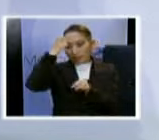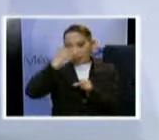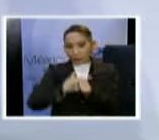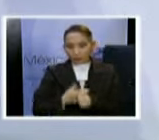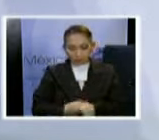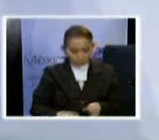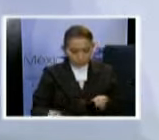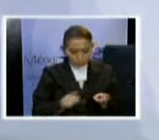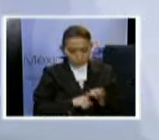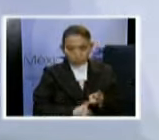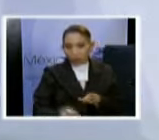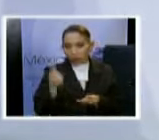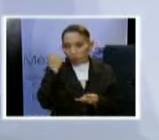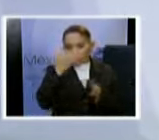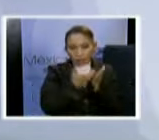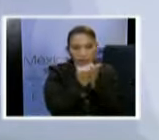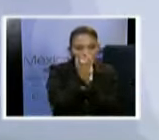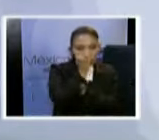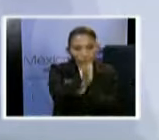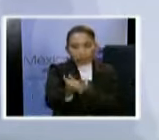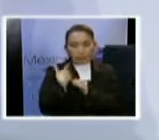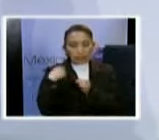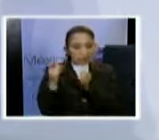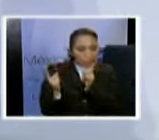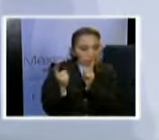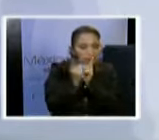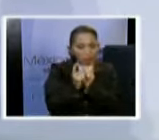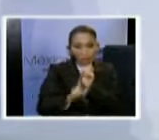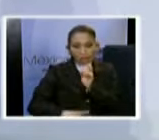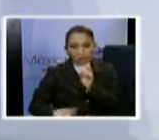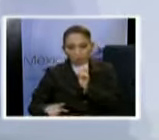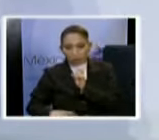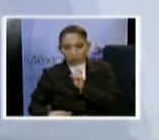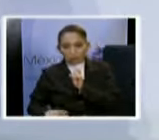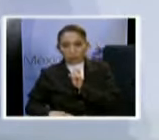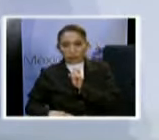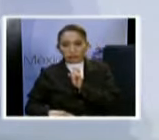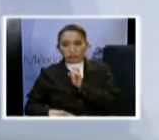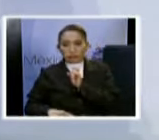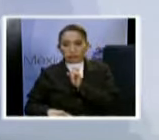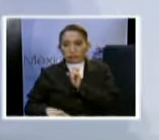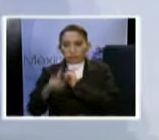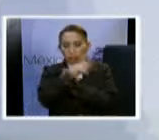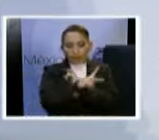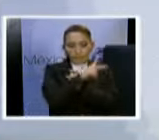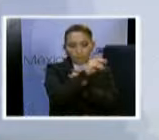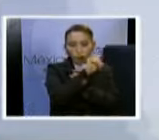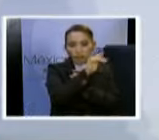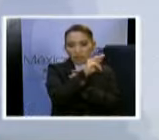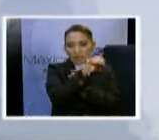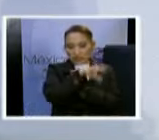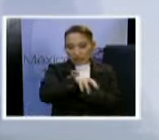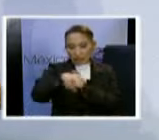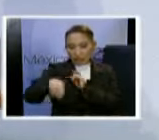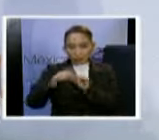extranjeros. Una estrategia de acercamiento con los gobiernos provinciales, todo lo anterior en